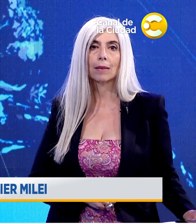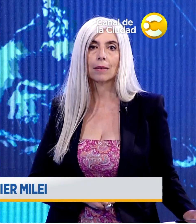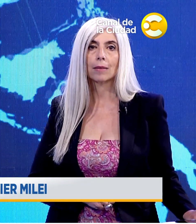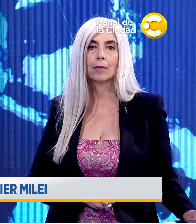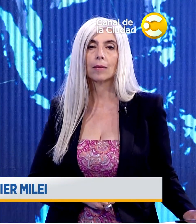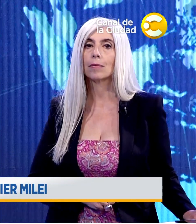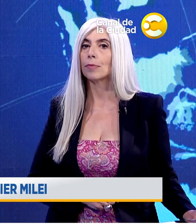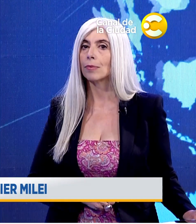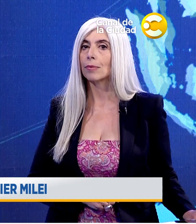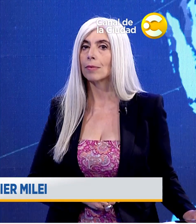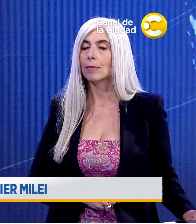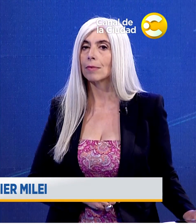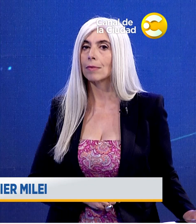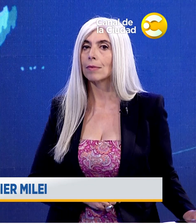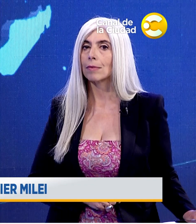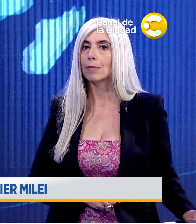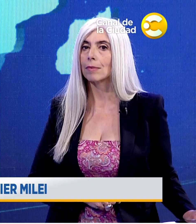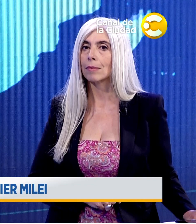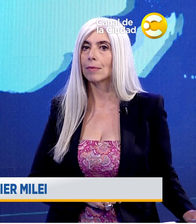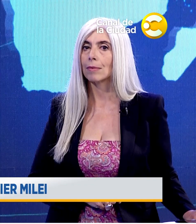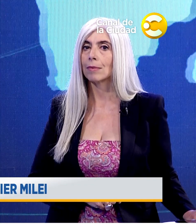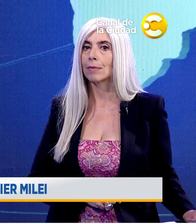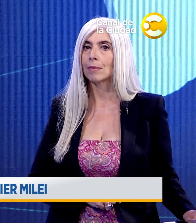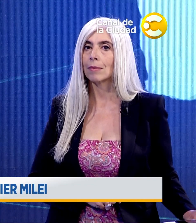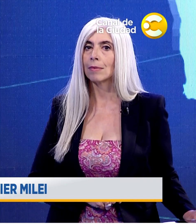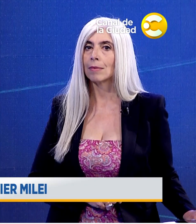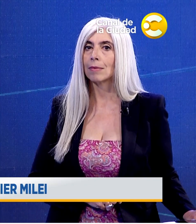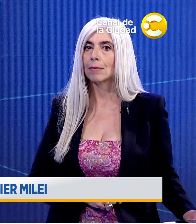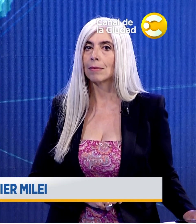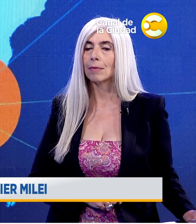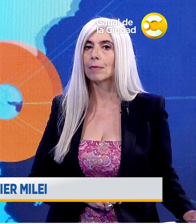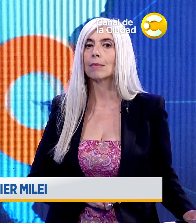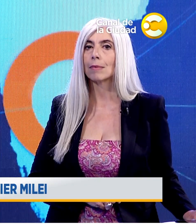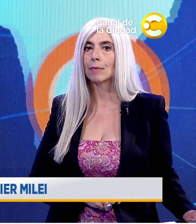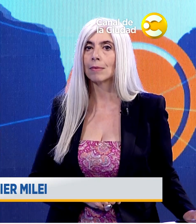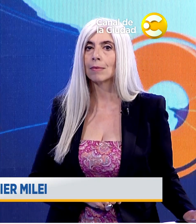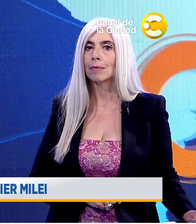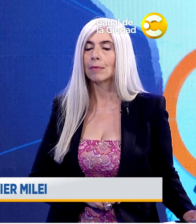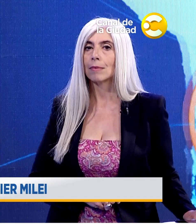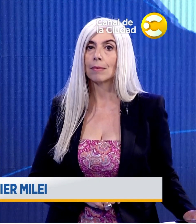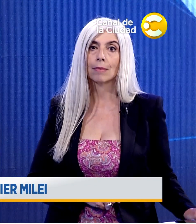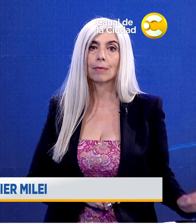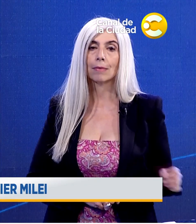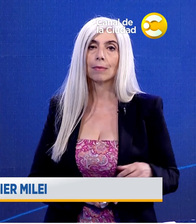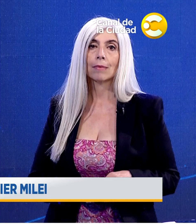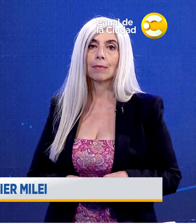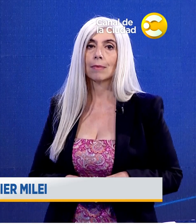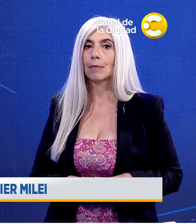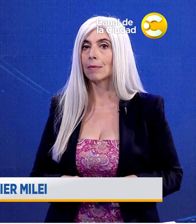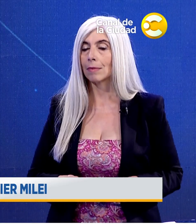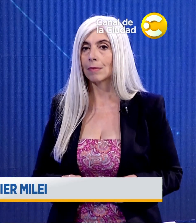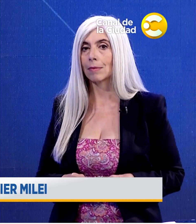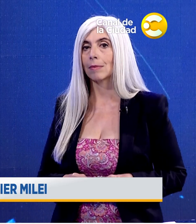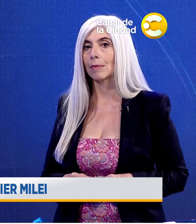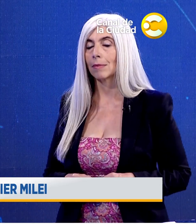una fuerza contrapuesta es aquella de que el mercado se oxigenaría inmediatamente, habría una oferta de dólares, o sea, estos dólares